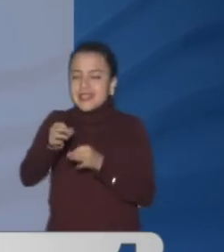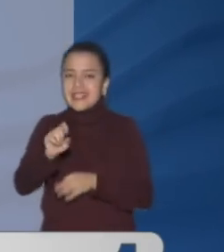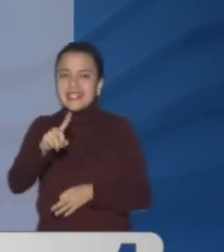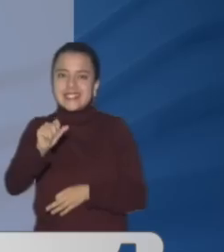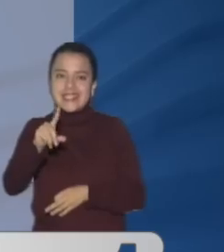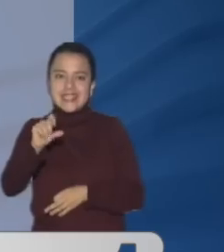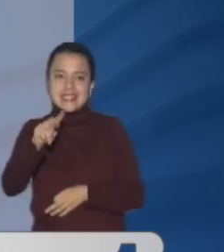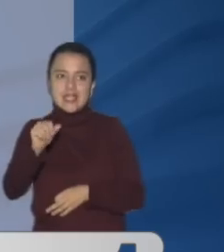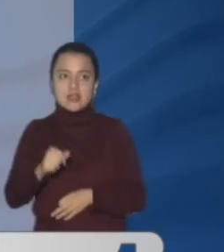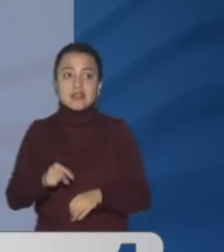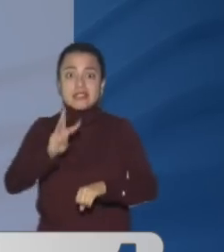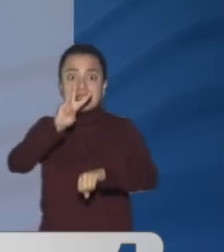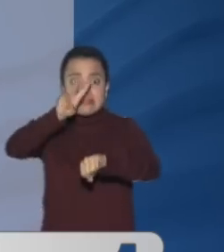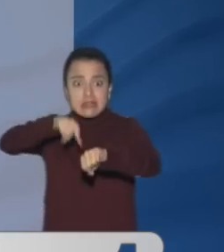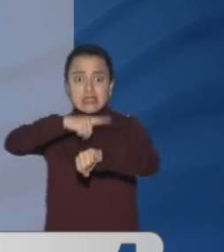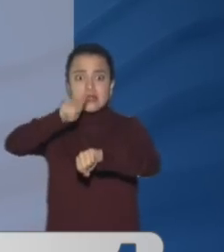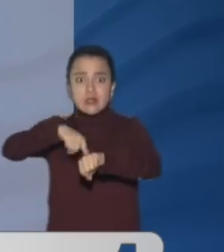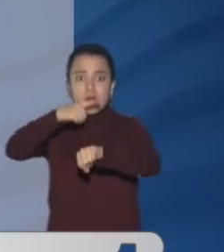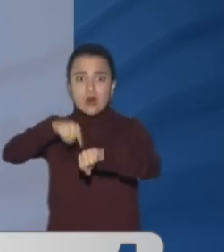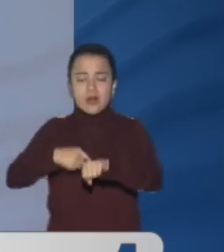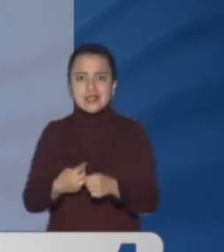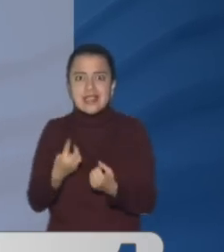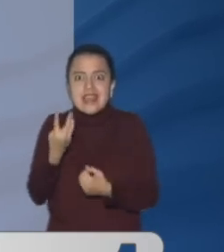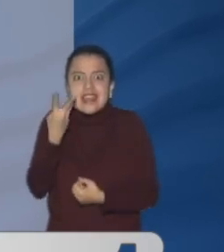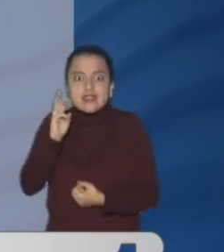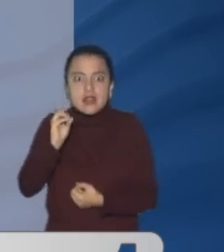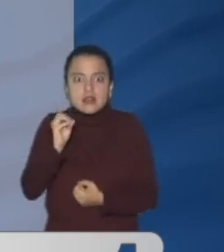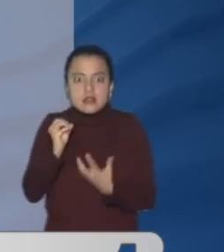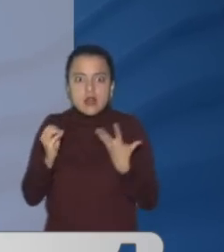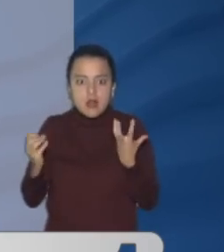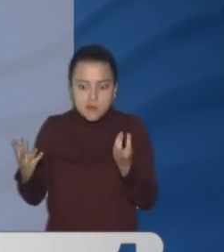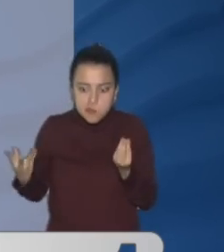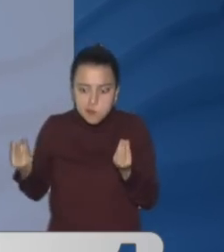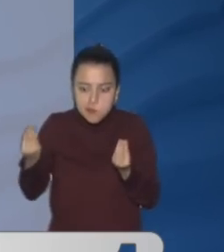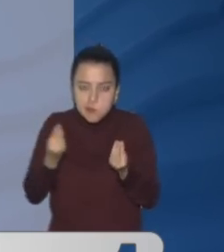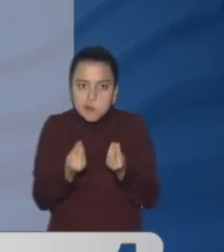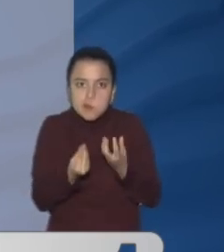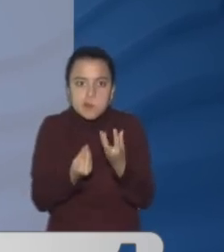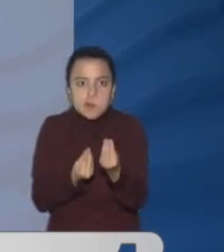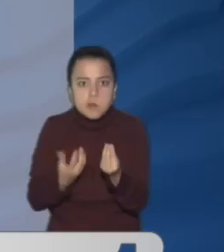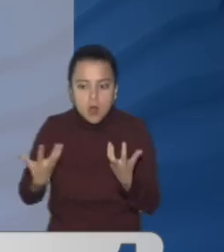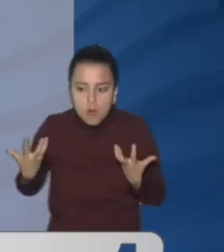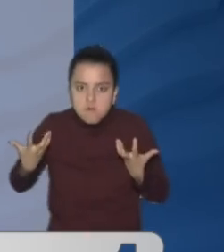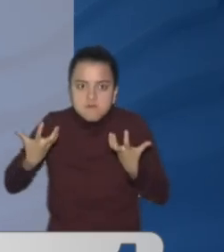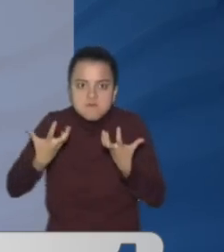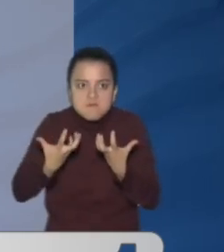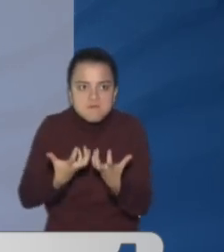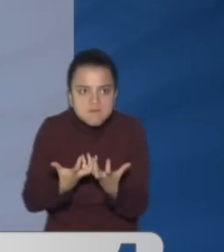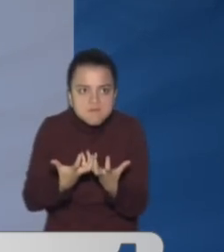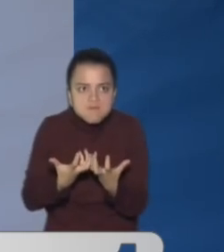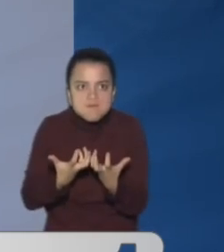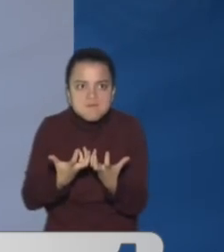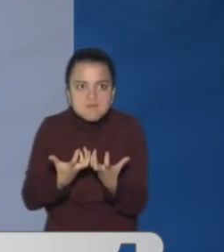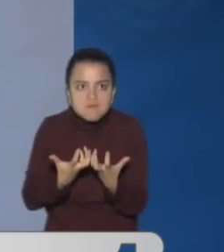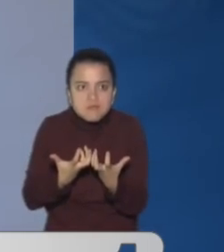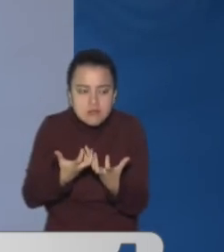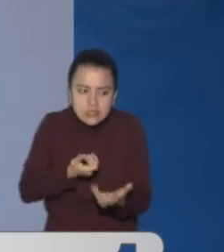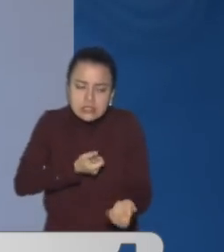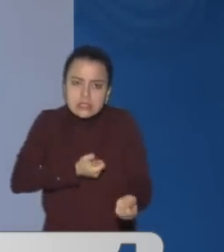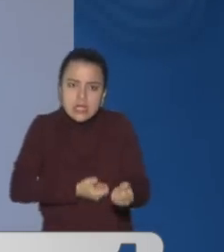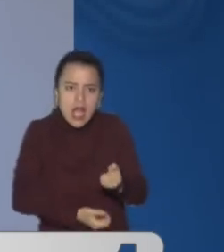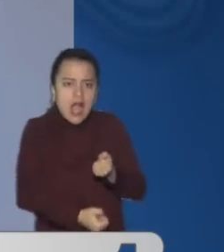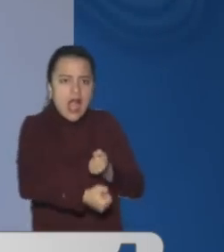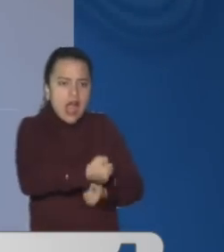de 3 horas, más de 30 unidades de bomberos tuvieron que soportar horas de angustia y